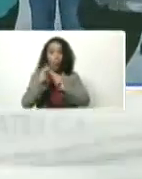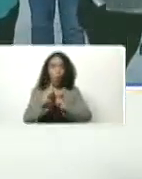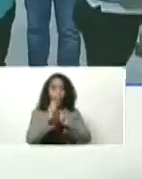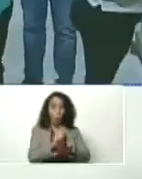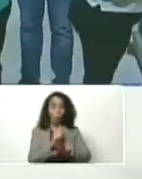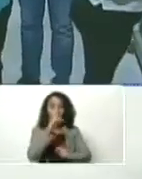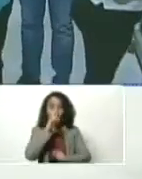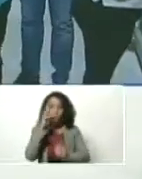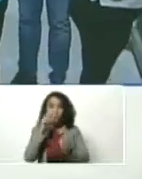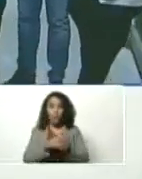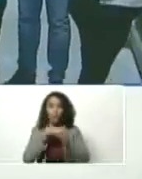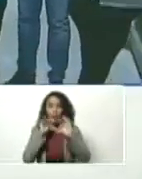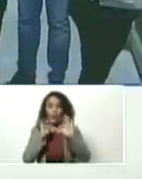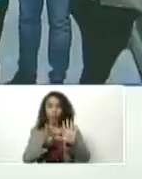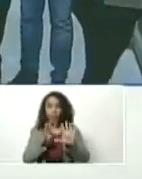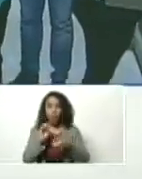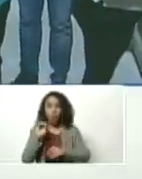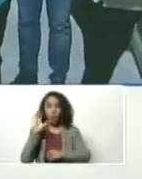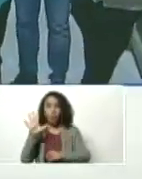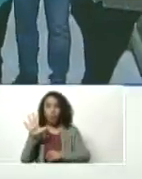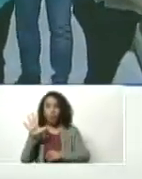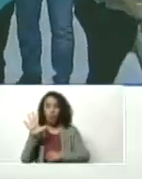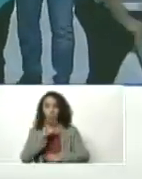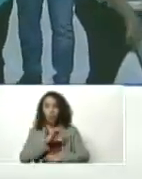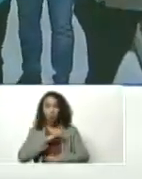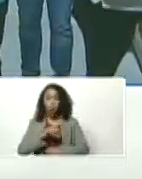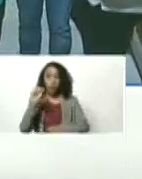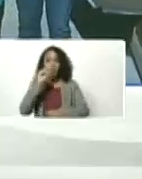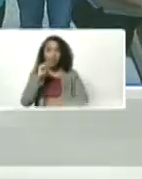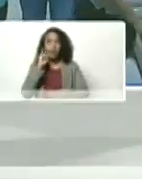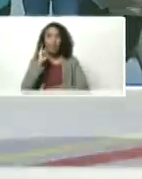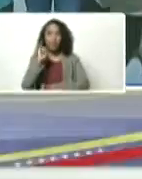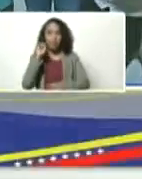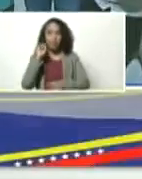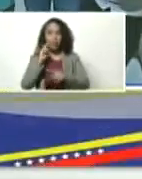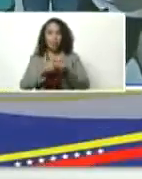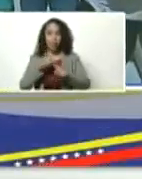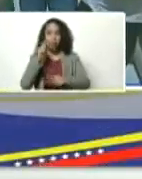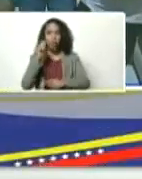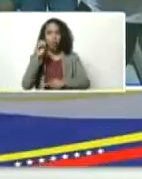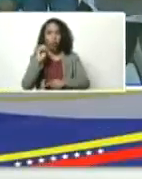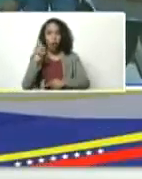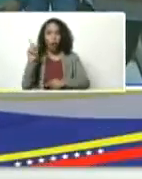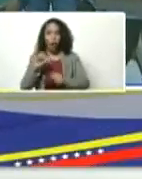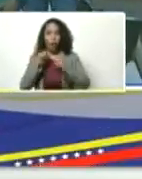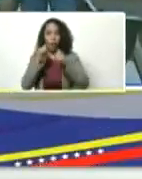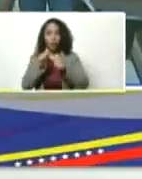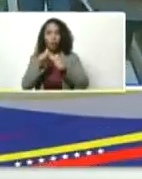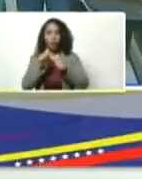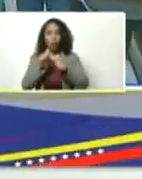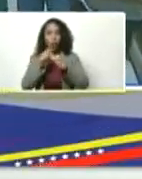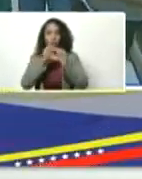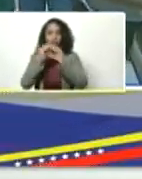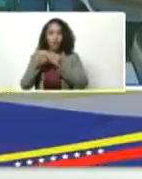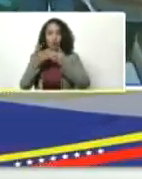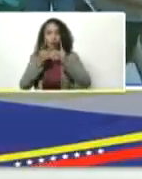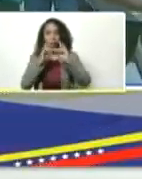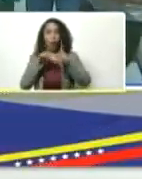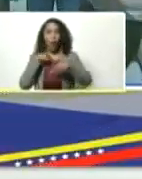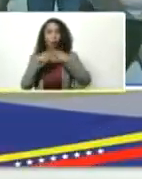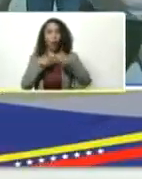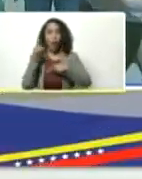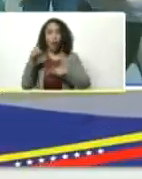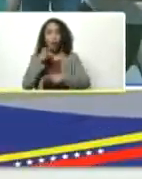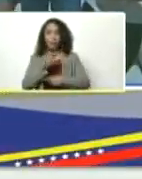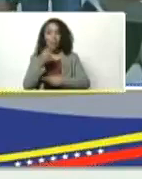año 1905, el señor Sixto Sarmiento empezó a diseñar hamacas coloridas. Y bueno, ella decía el